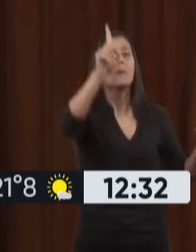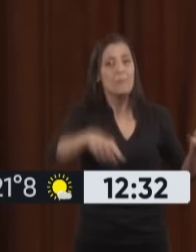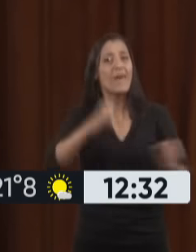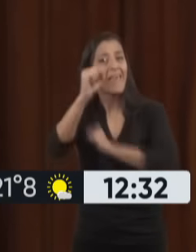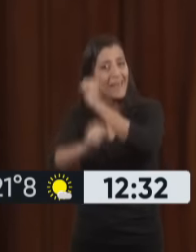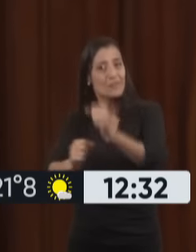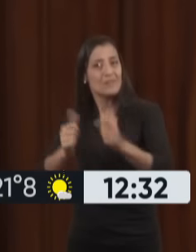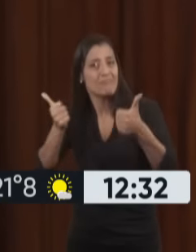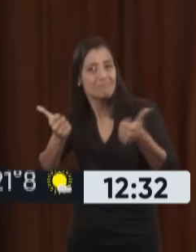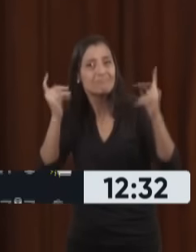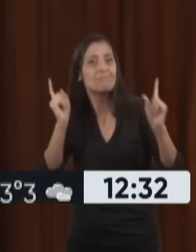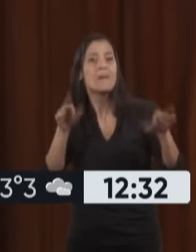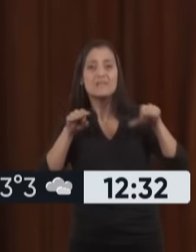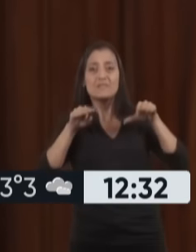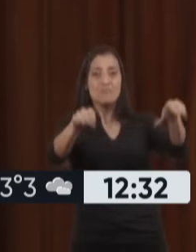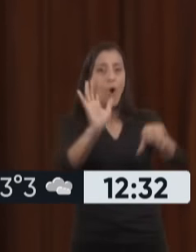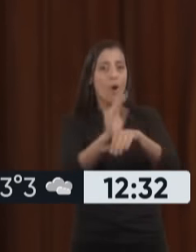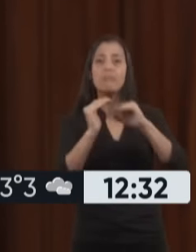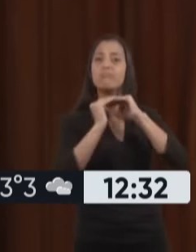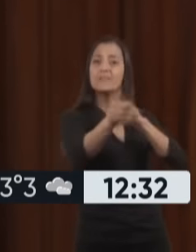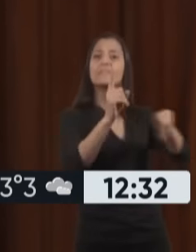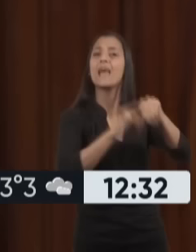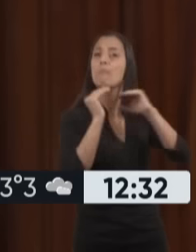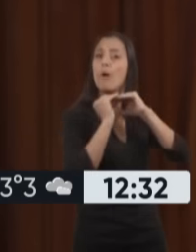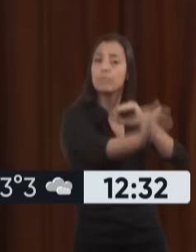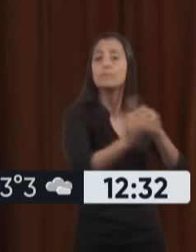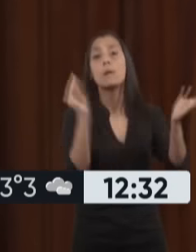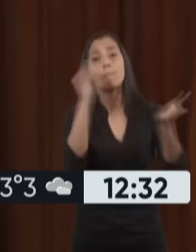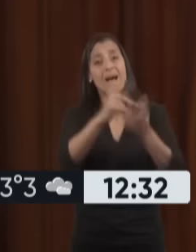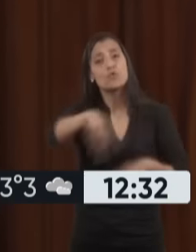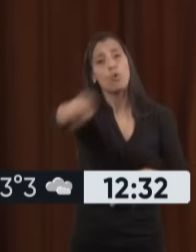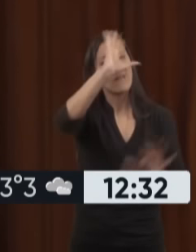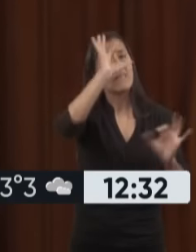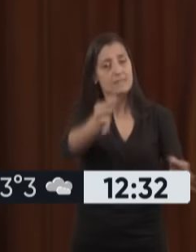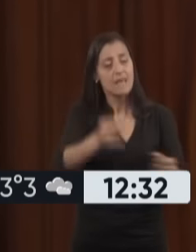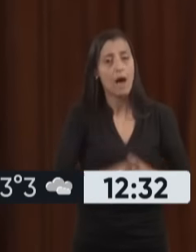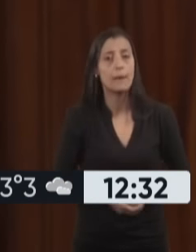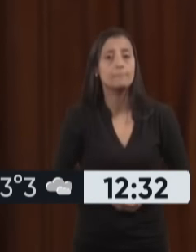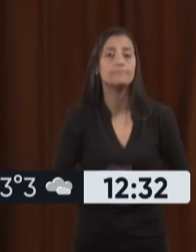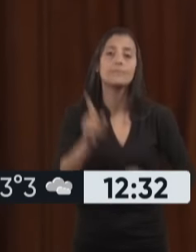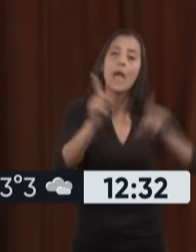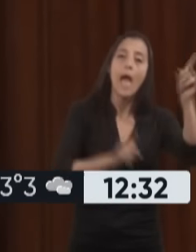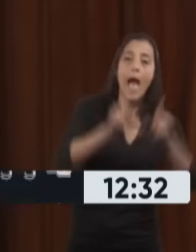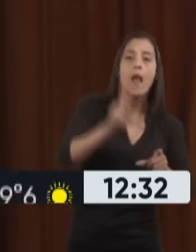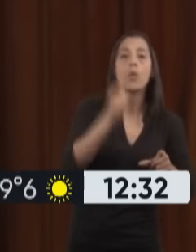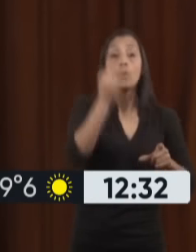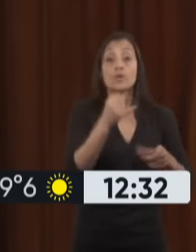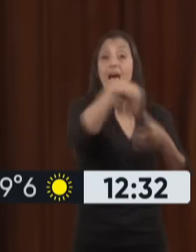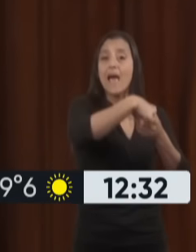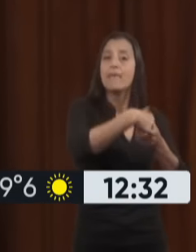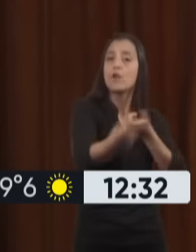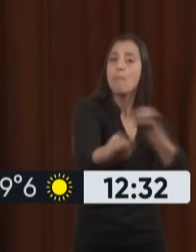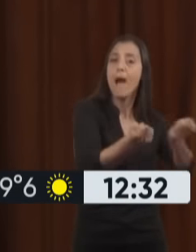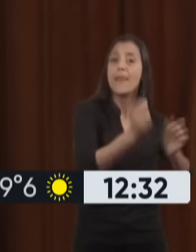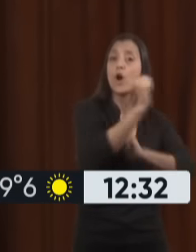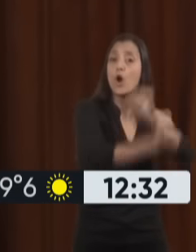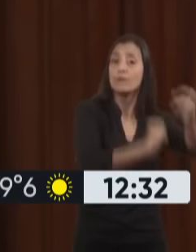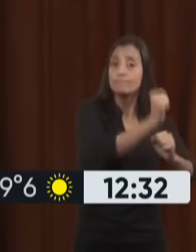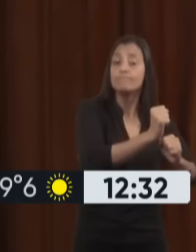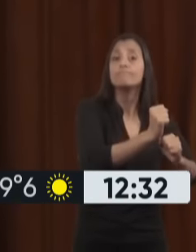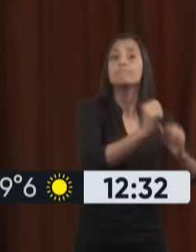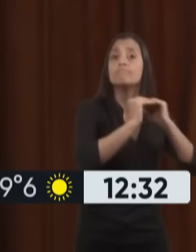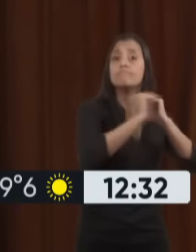de forma sostenible. Además, ustedes saben que para quienes llevan adelante una empresa, estabilidad significa